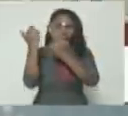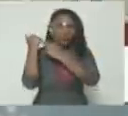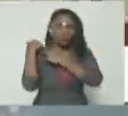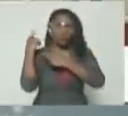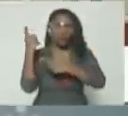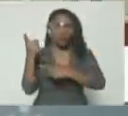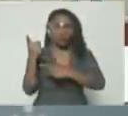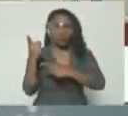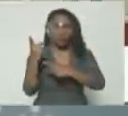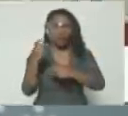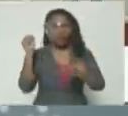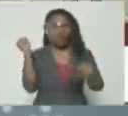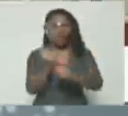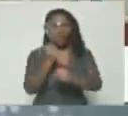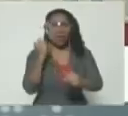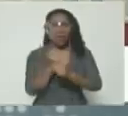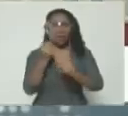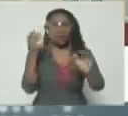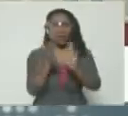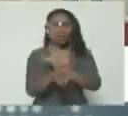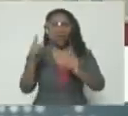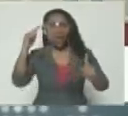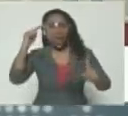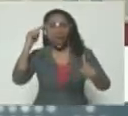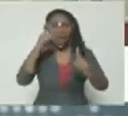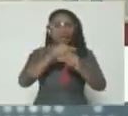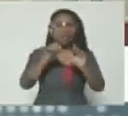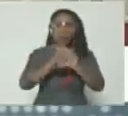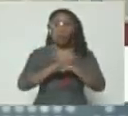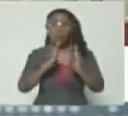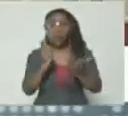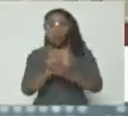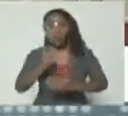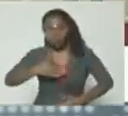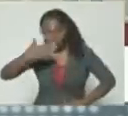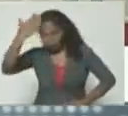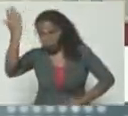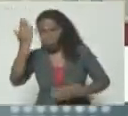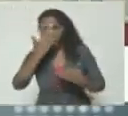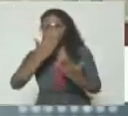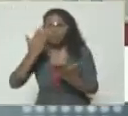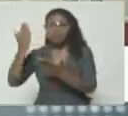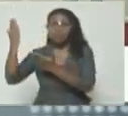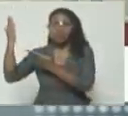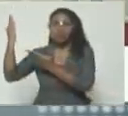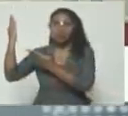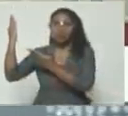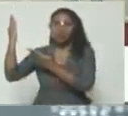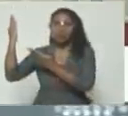de esta operación hacia el mundo árabe. Adelante.